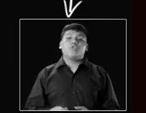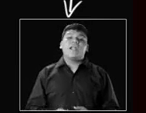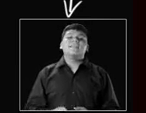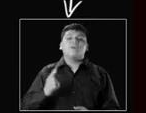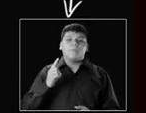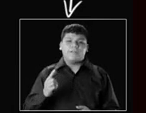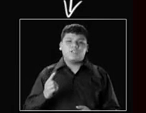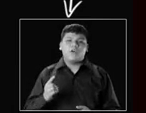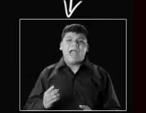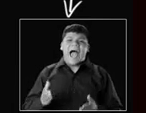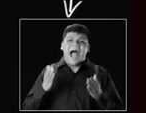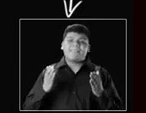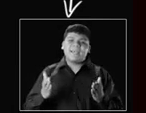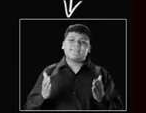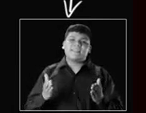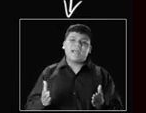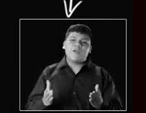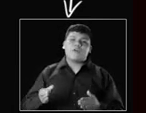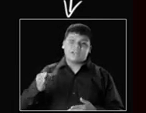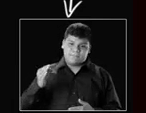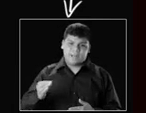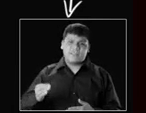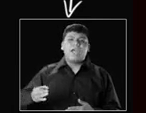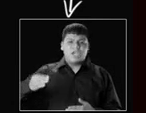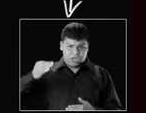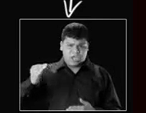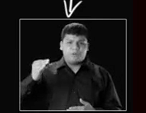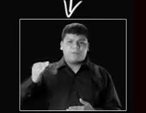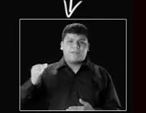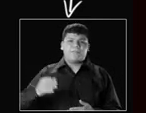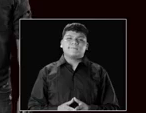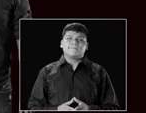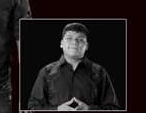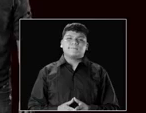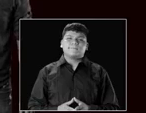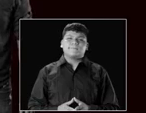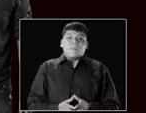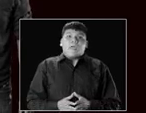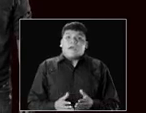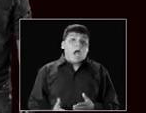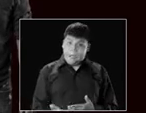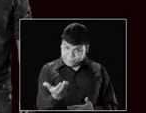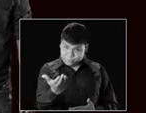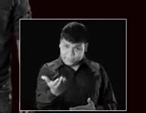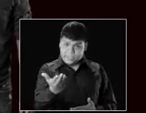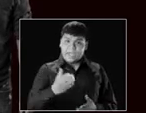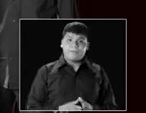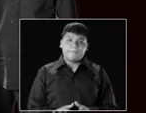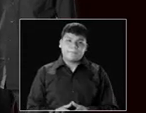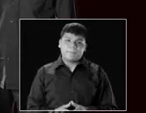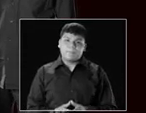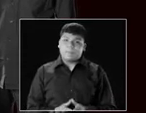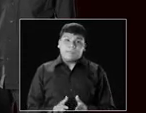Agradecemos su tolerancia y comprensión ante este diálogo transparente y lleno de verdad. ¡Uleros! Ante su